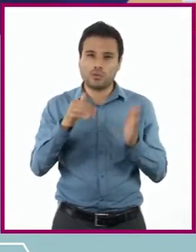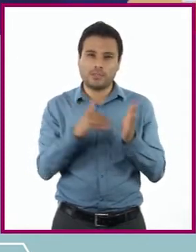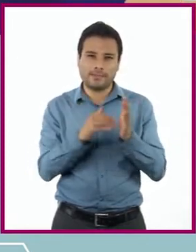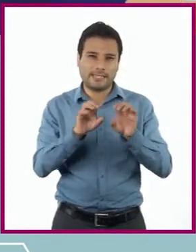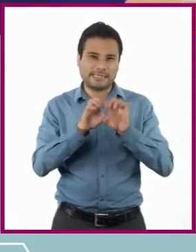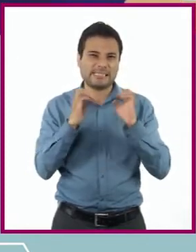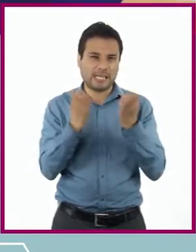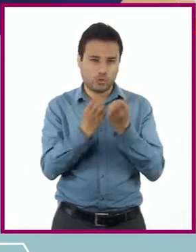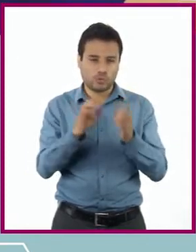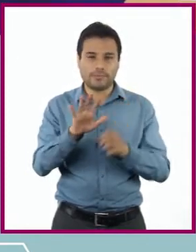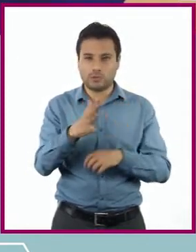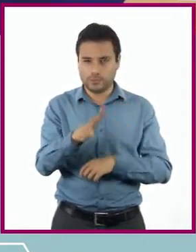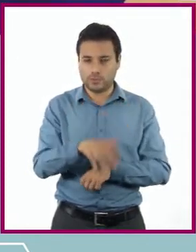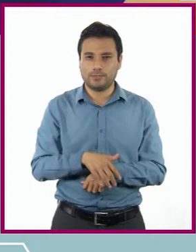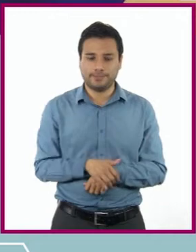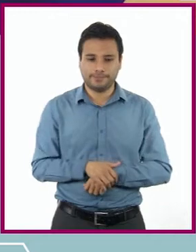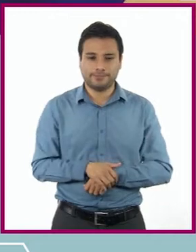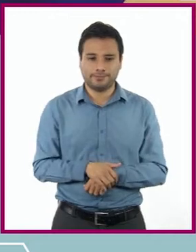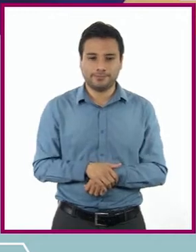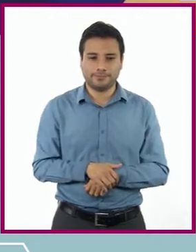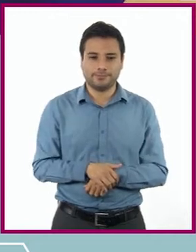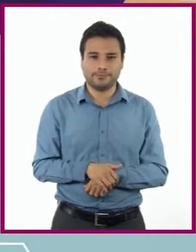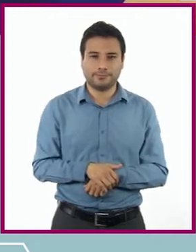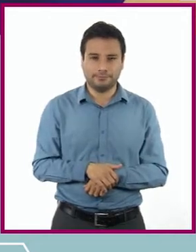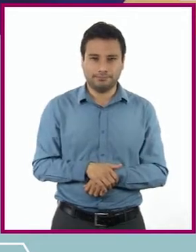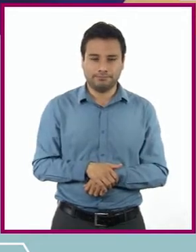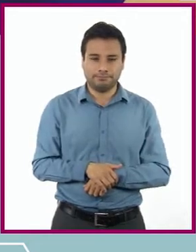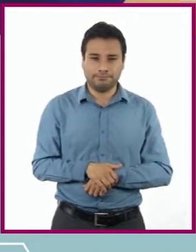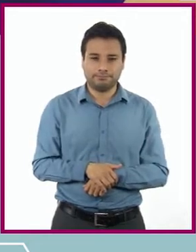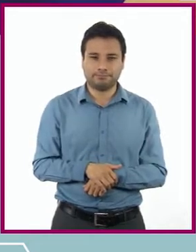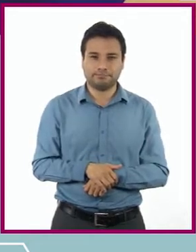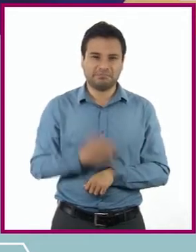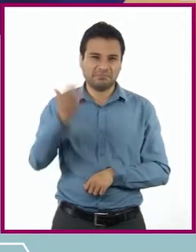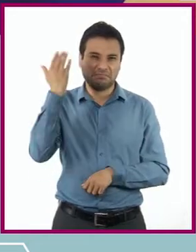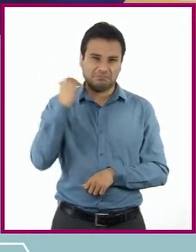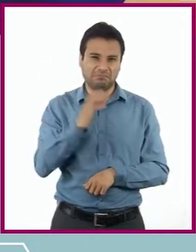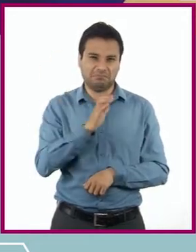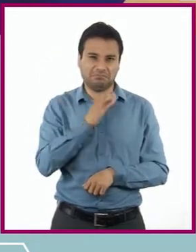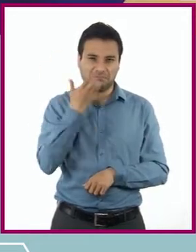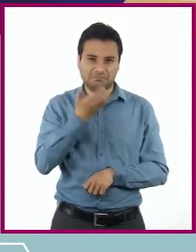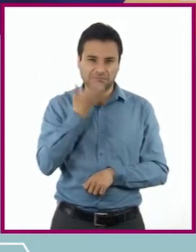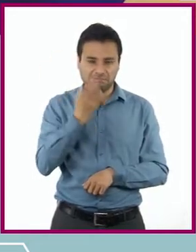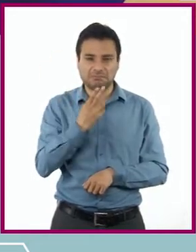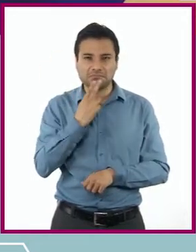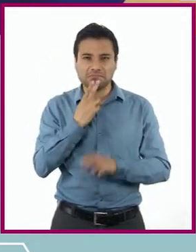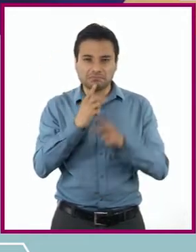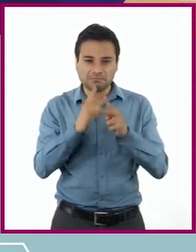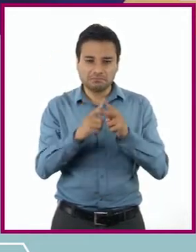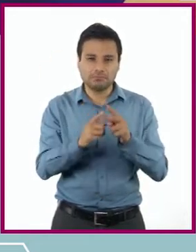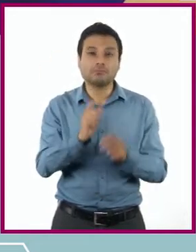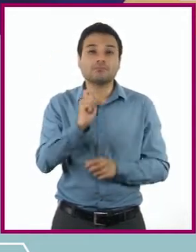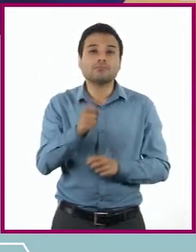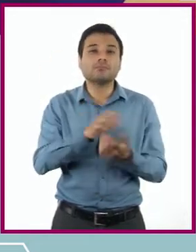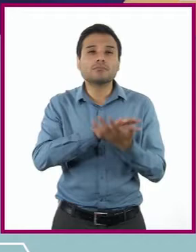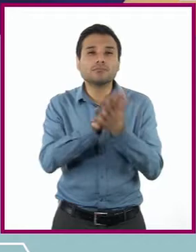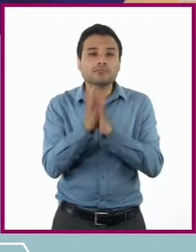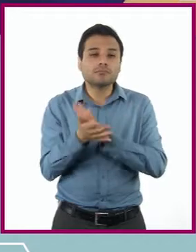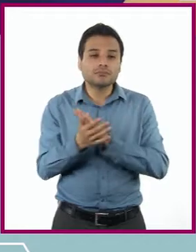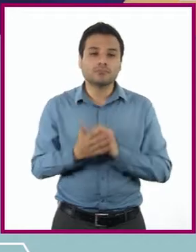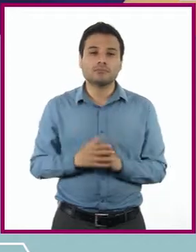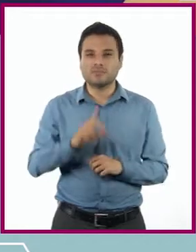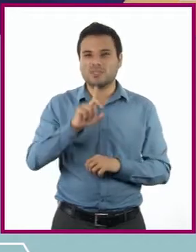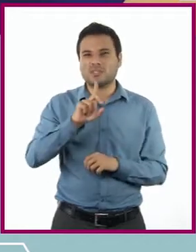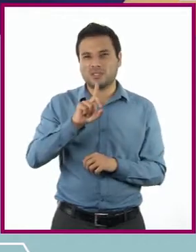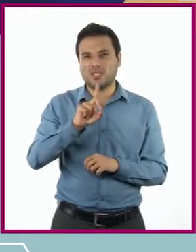estadios aproximadamente, unidad de medida de longitud utilizada en ese entonces, y que ahora sería equivalente a